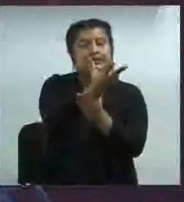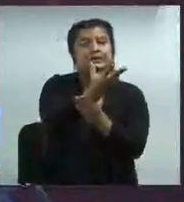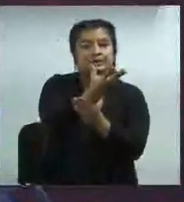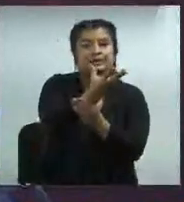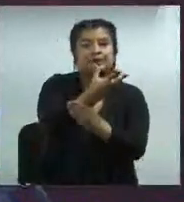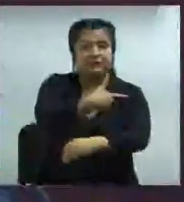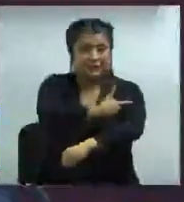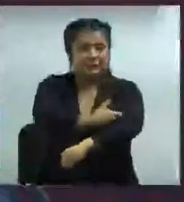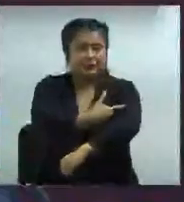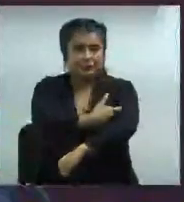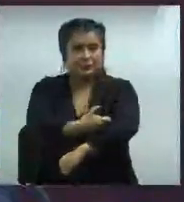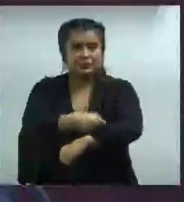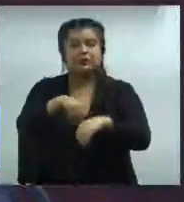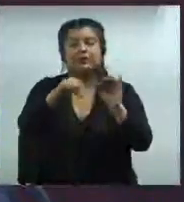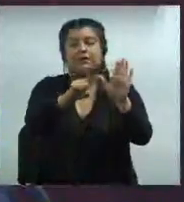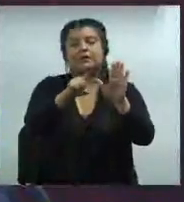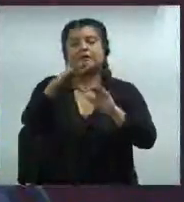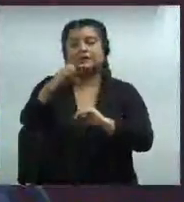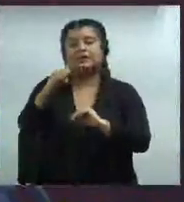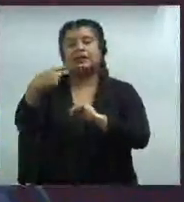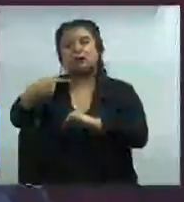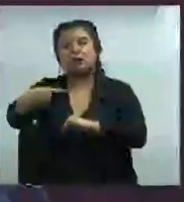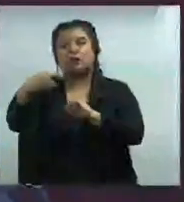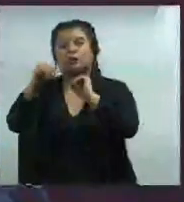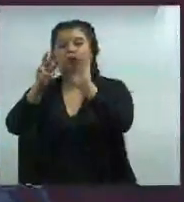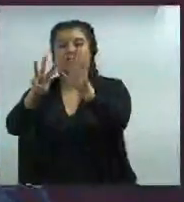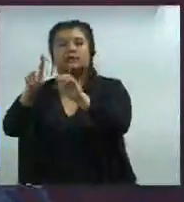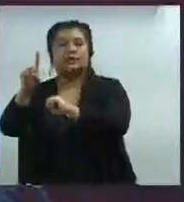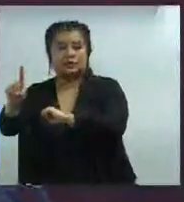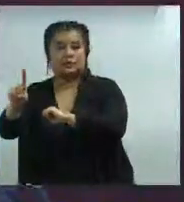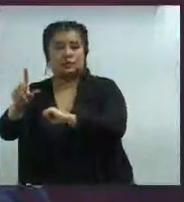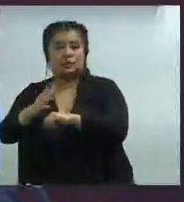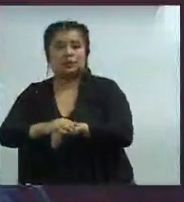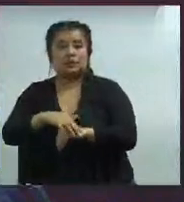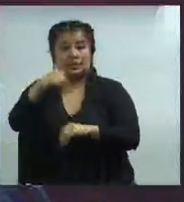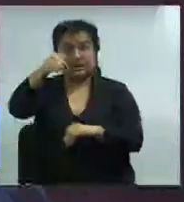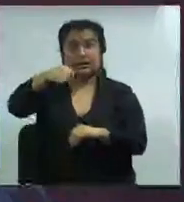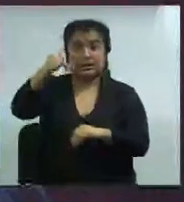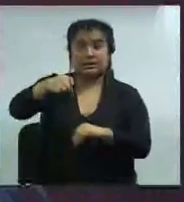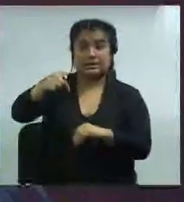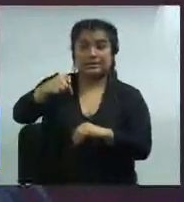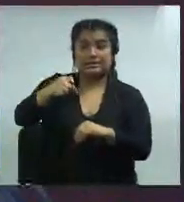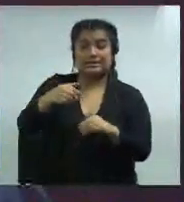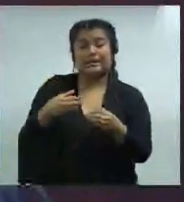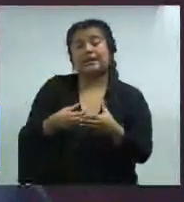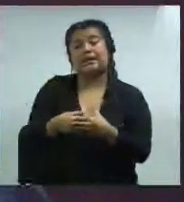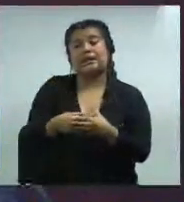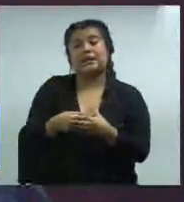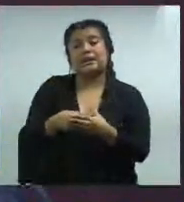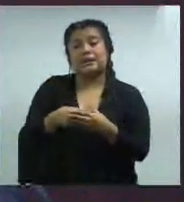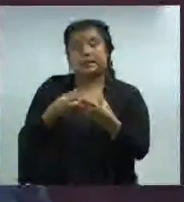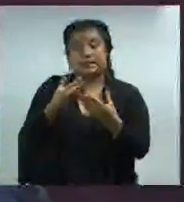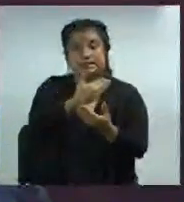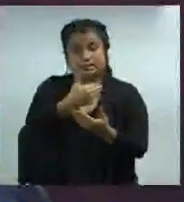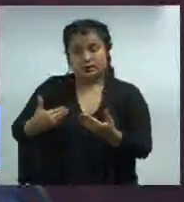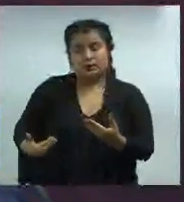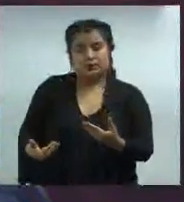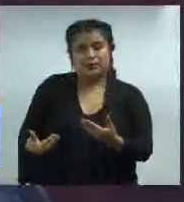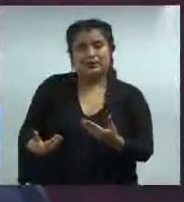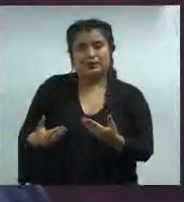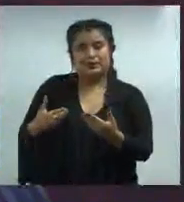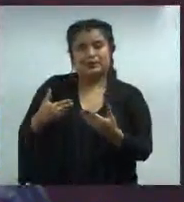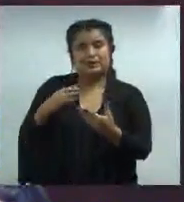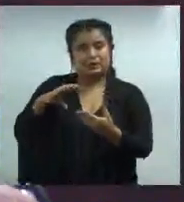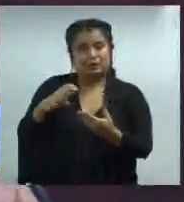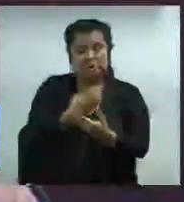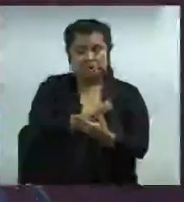lo que veo es 6081, o sea, se presentó en esta legislatura, es reciente, para que nos expliquen un poco de qué